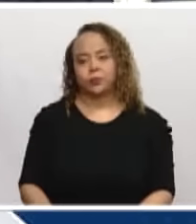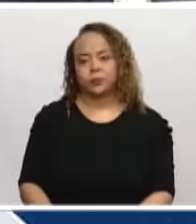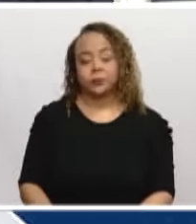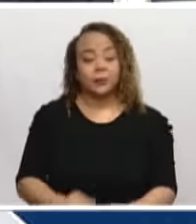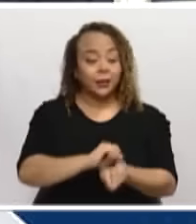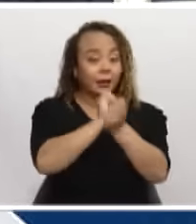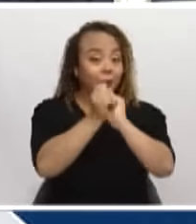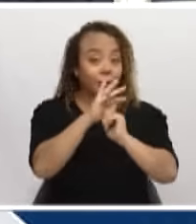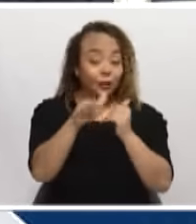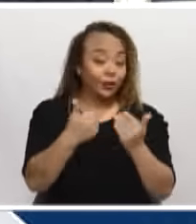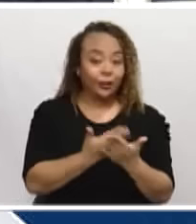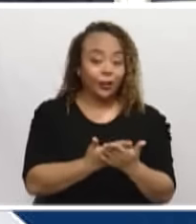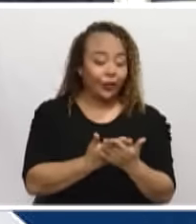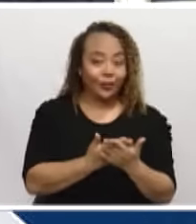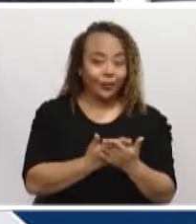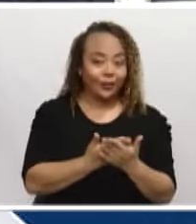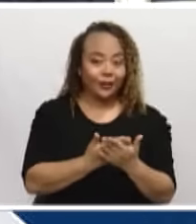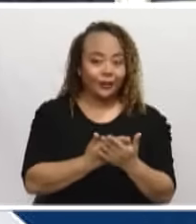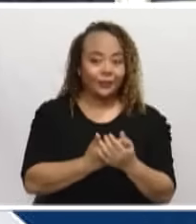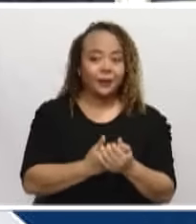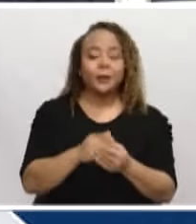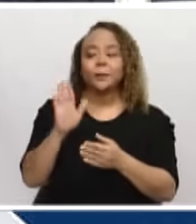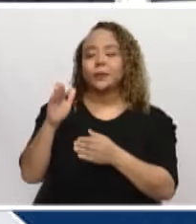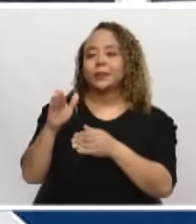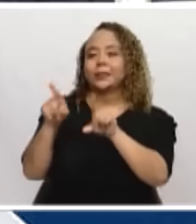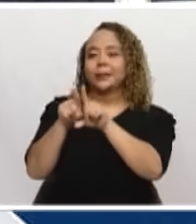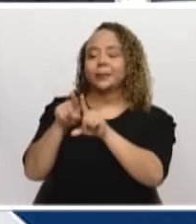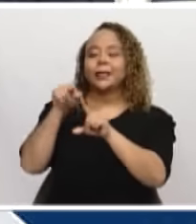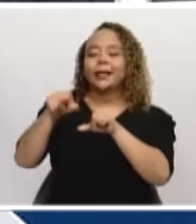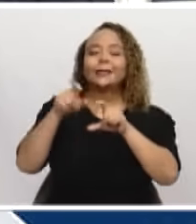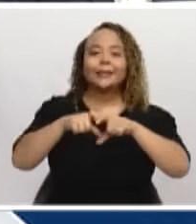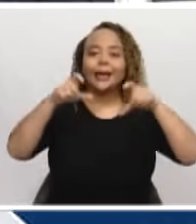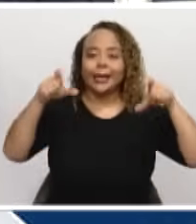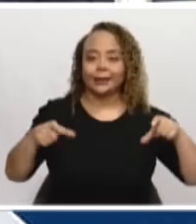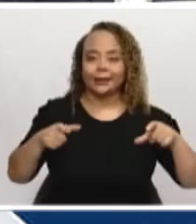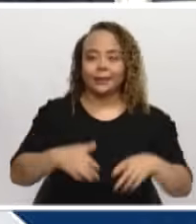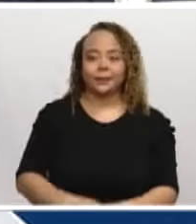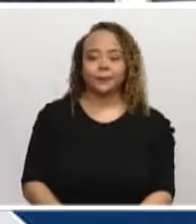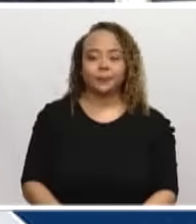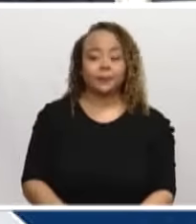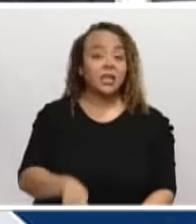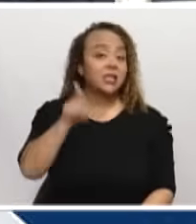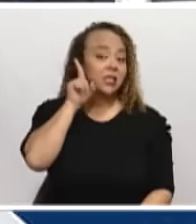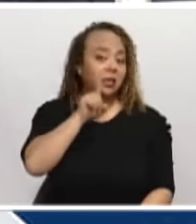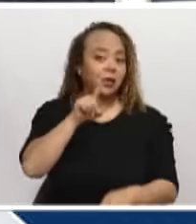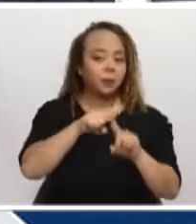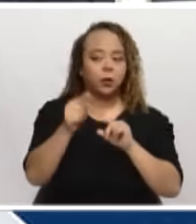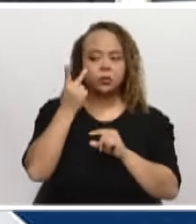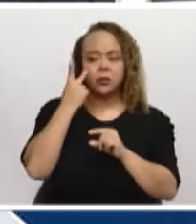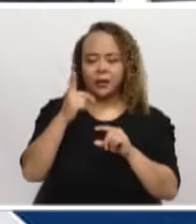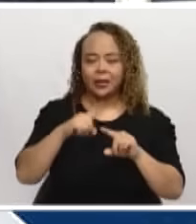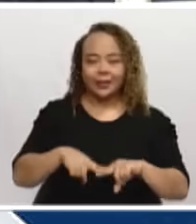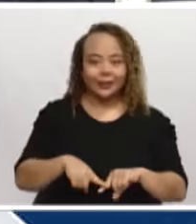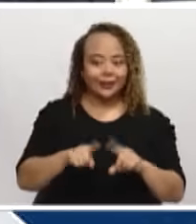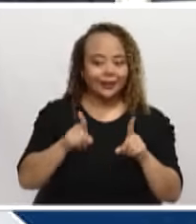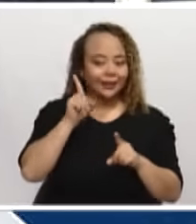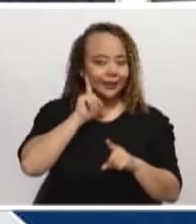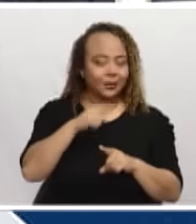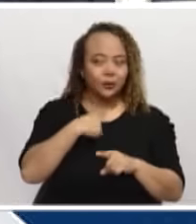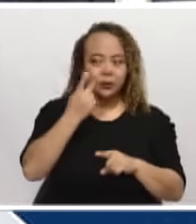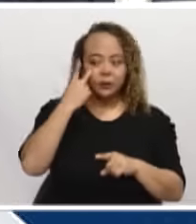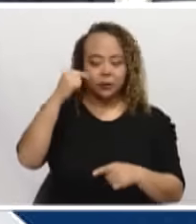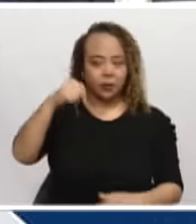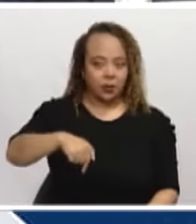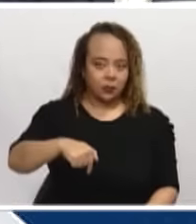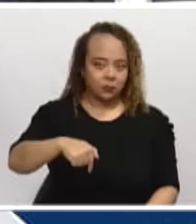cambió todo todo todo todo todo todo cambió Monte incluso esta cancha este es sintética Pero se ve muy distinas sintéticas que yo he visto